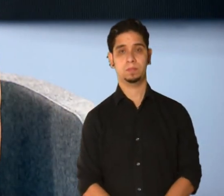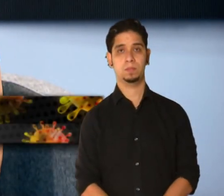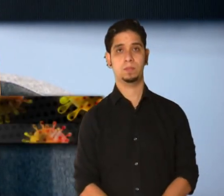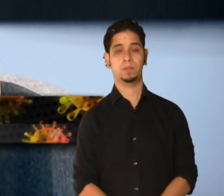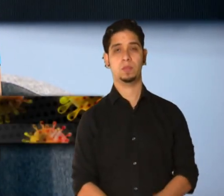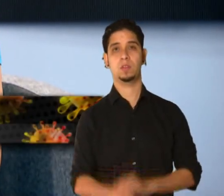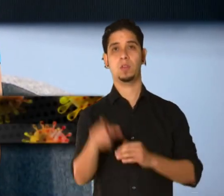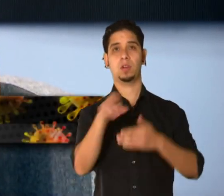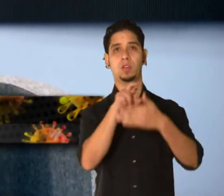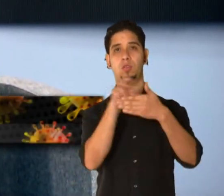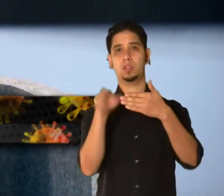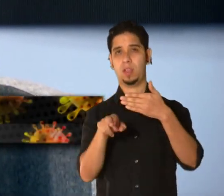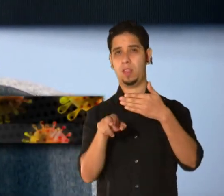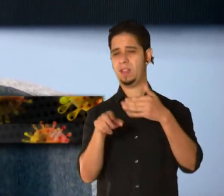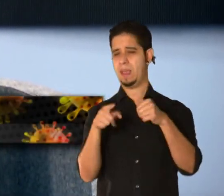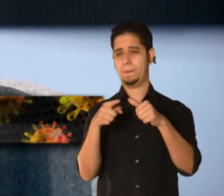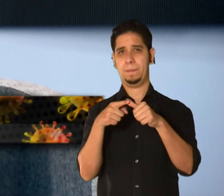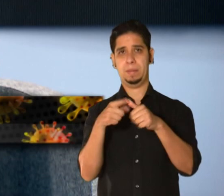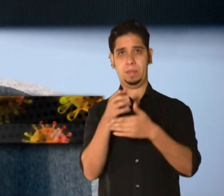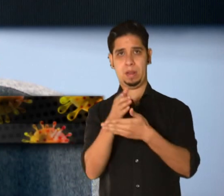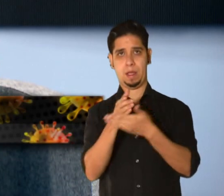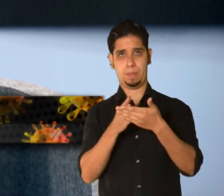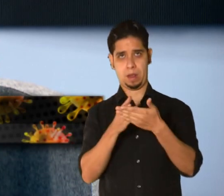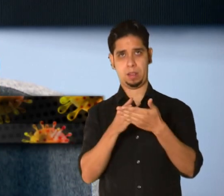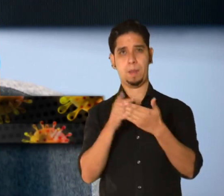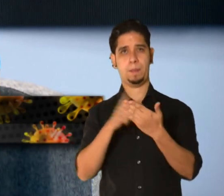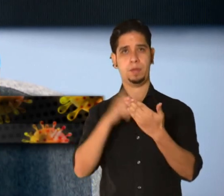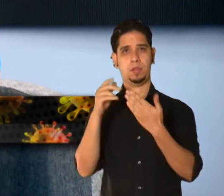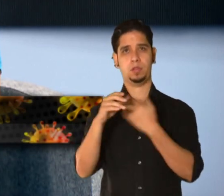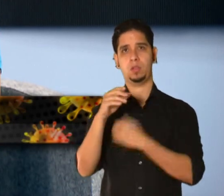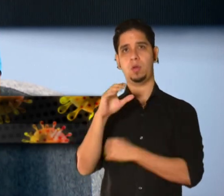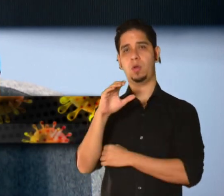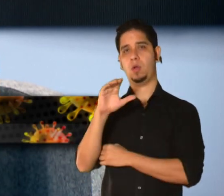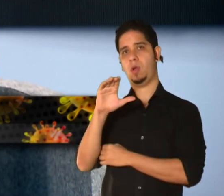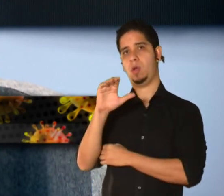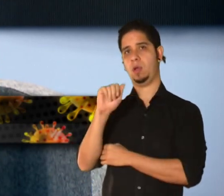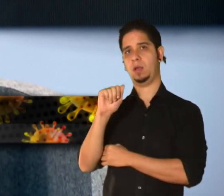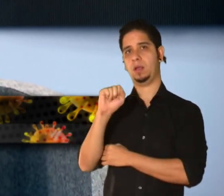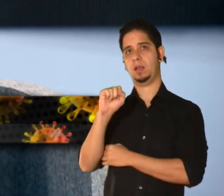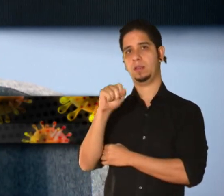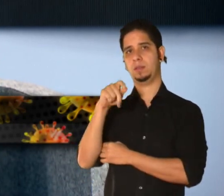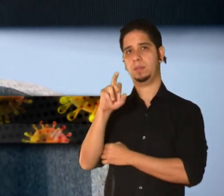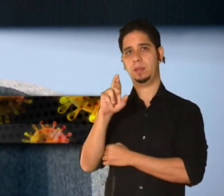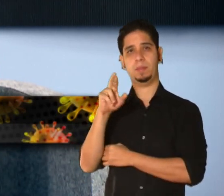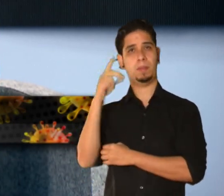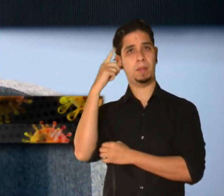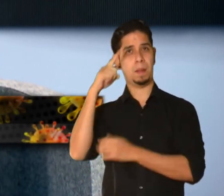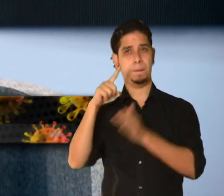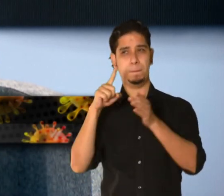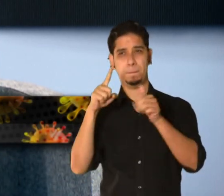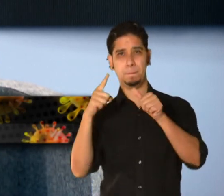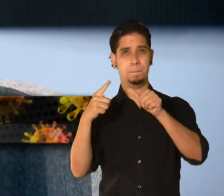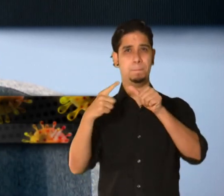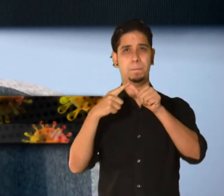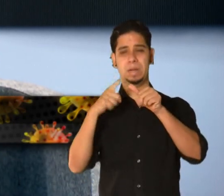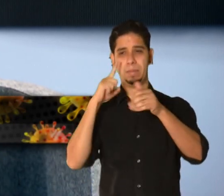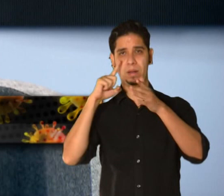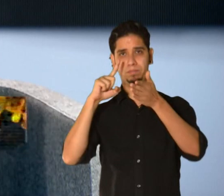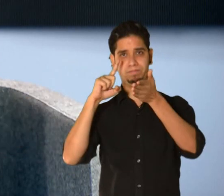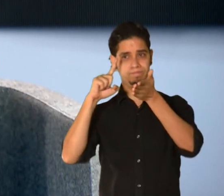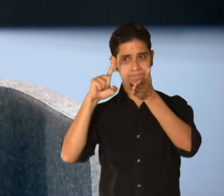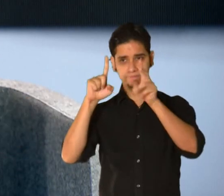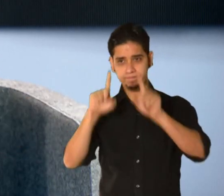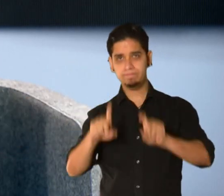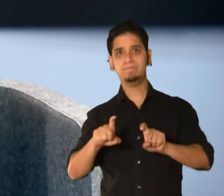Los resultados de la primera fase del proyecto CASPER sobre el primer estudio de cero prevalencia de COVID-19 en Puerto